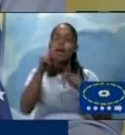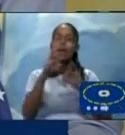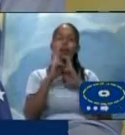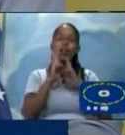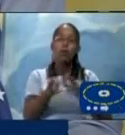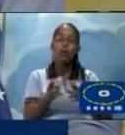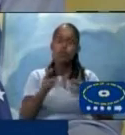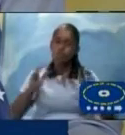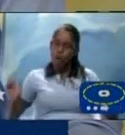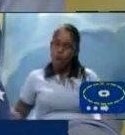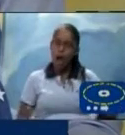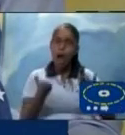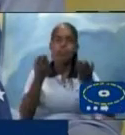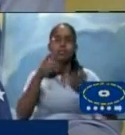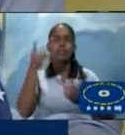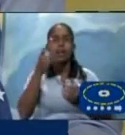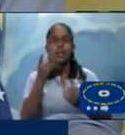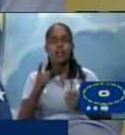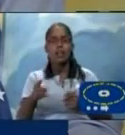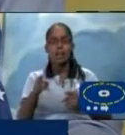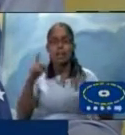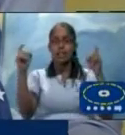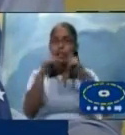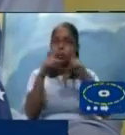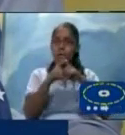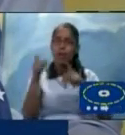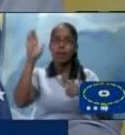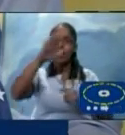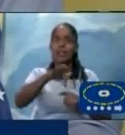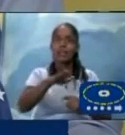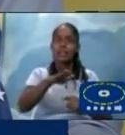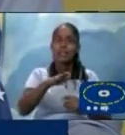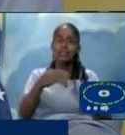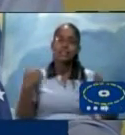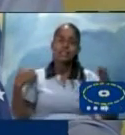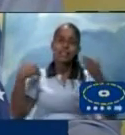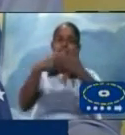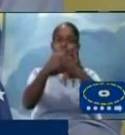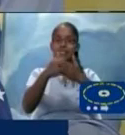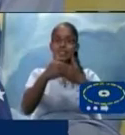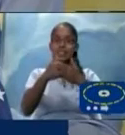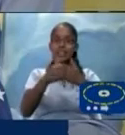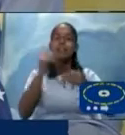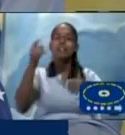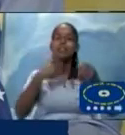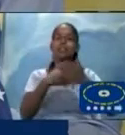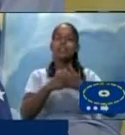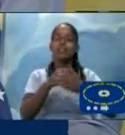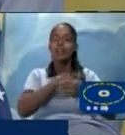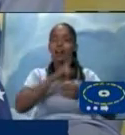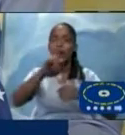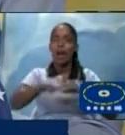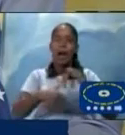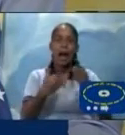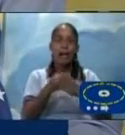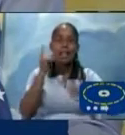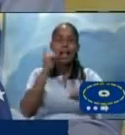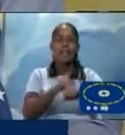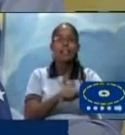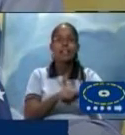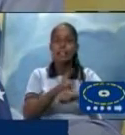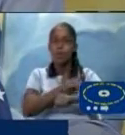Él respondió, anda Daniel, pues estas palabras están cerradas y sella hasta el